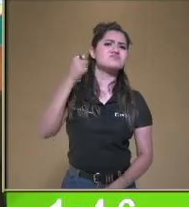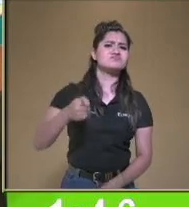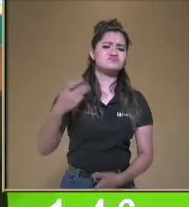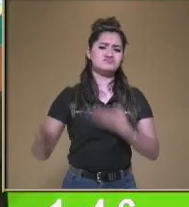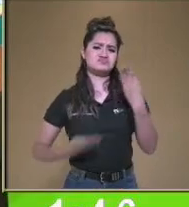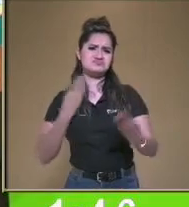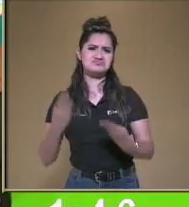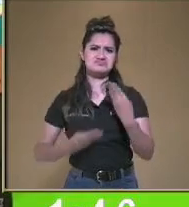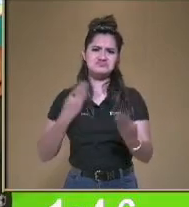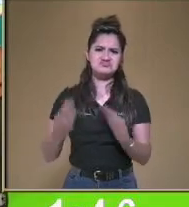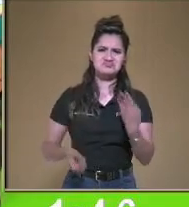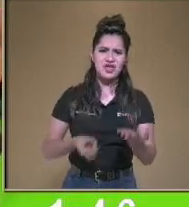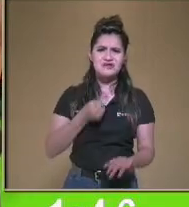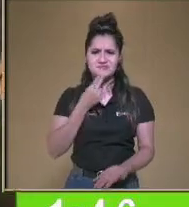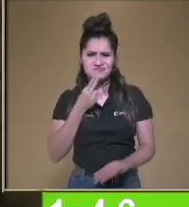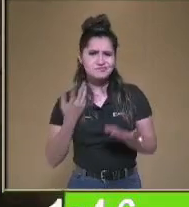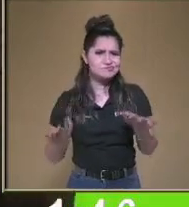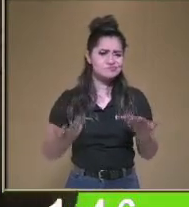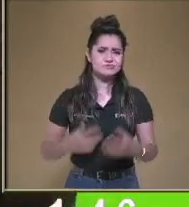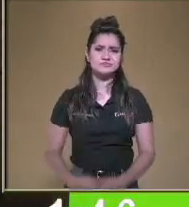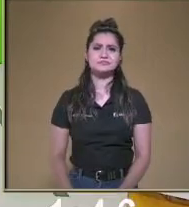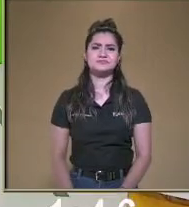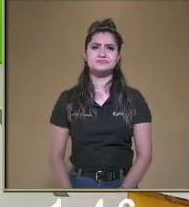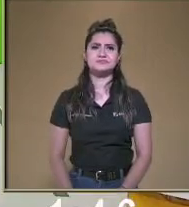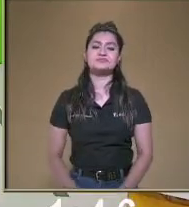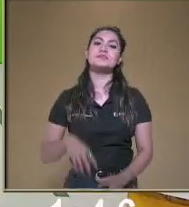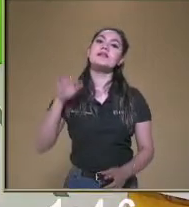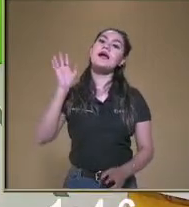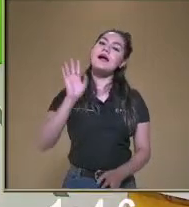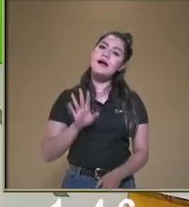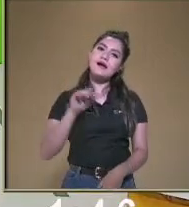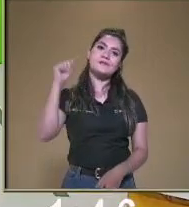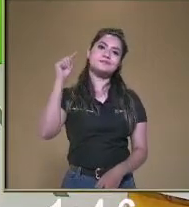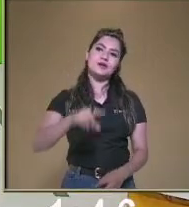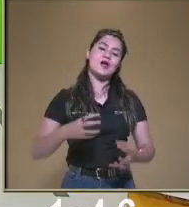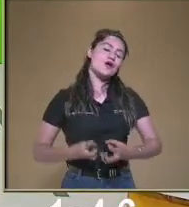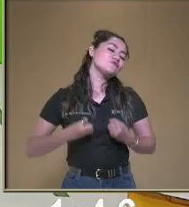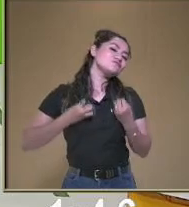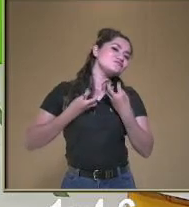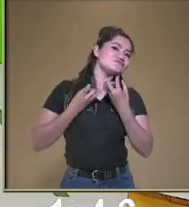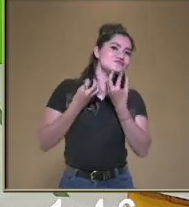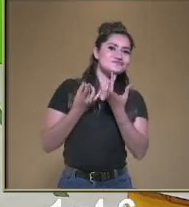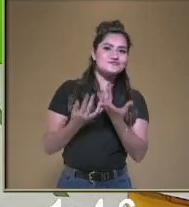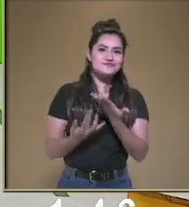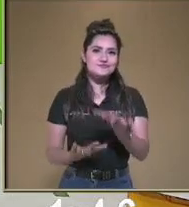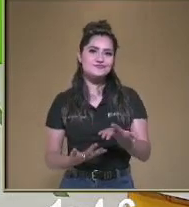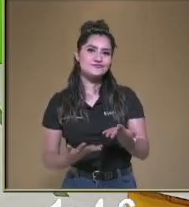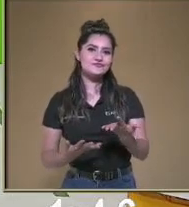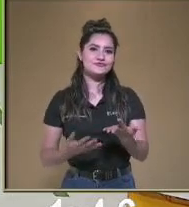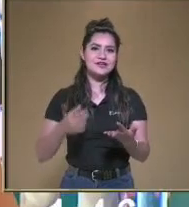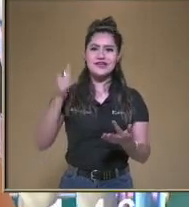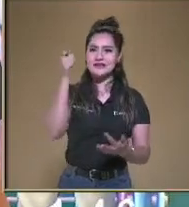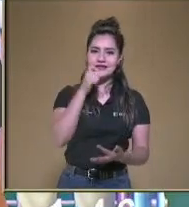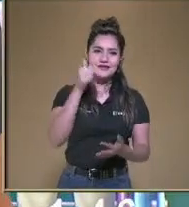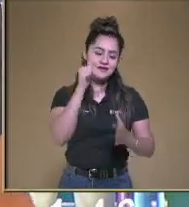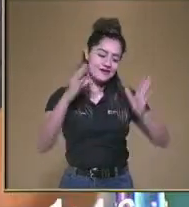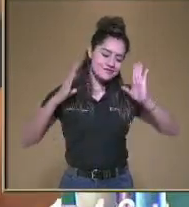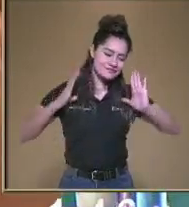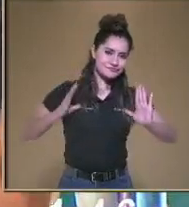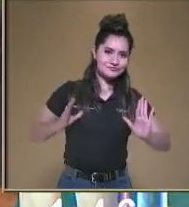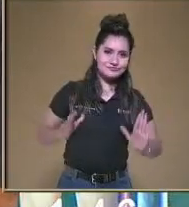para qué sirve? Ay, bueno, la danza es una forma de expresión donde utilizamos nuestro cuerpo para